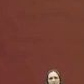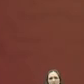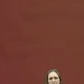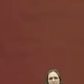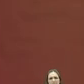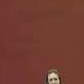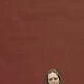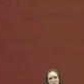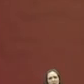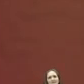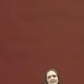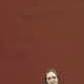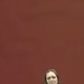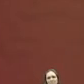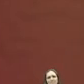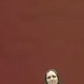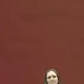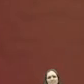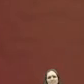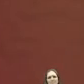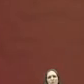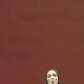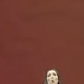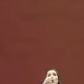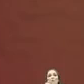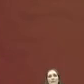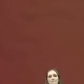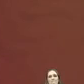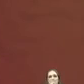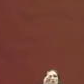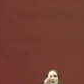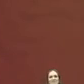la responsabilidad política